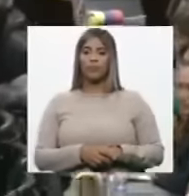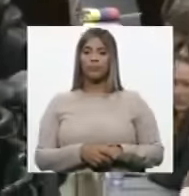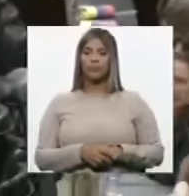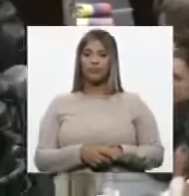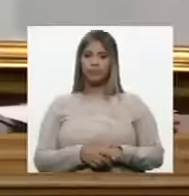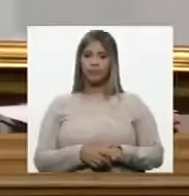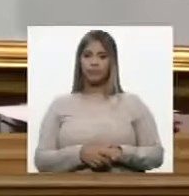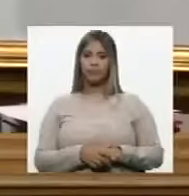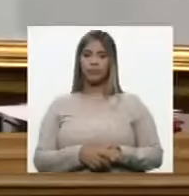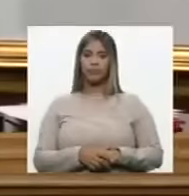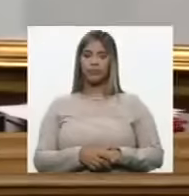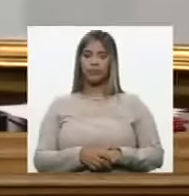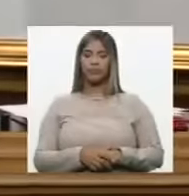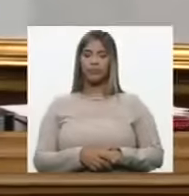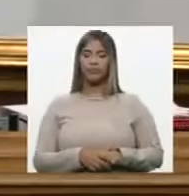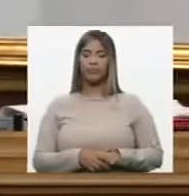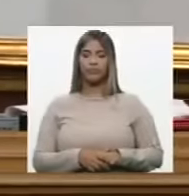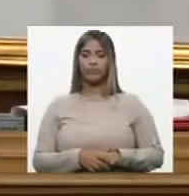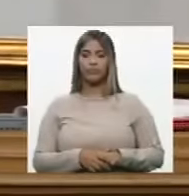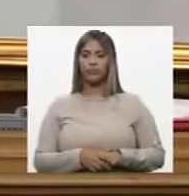Deja de decir palabra el diputado Romero.